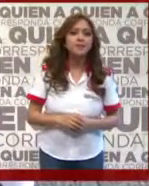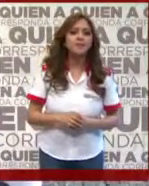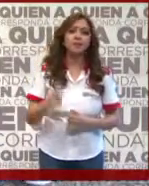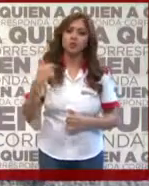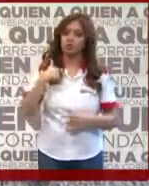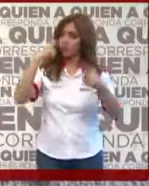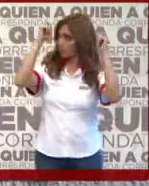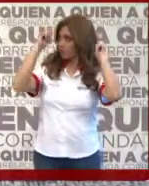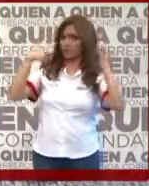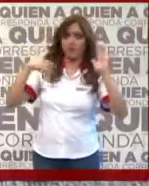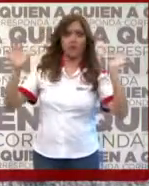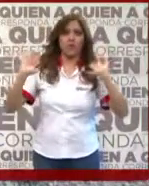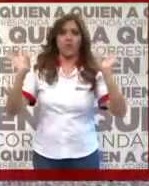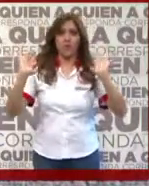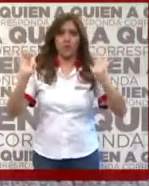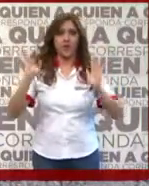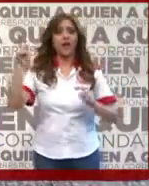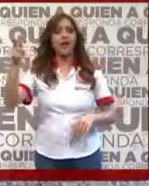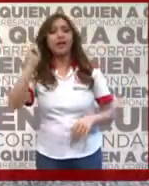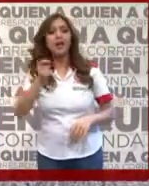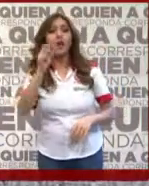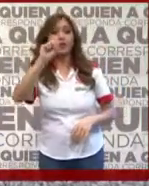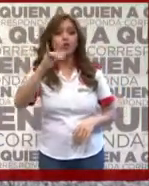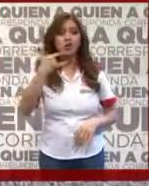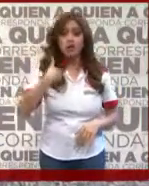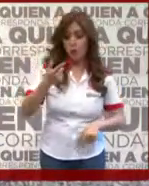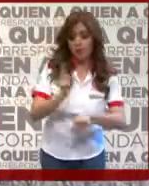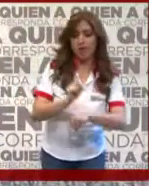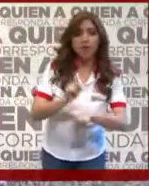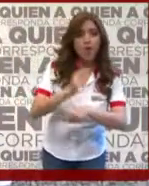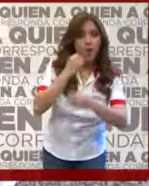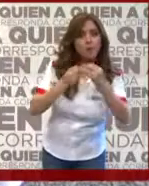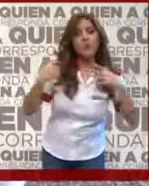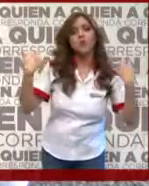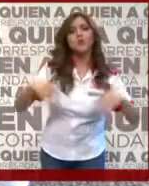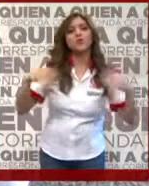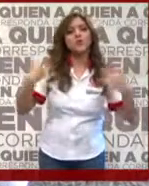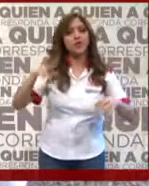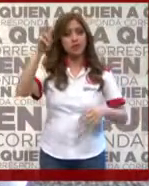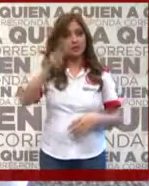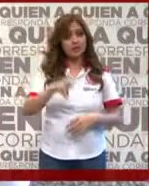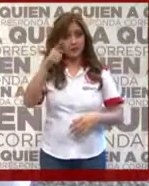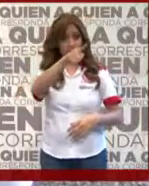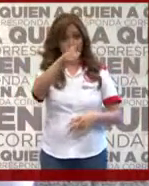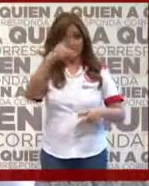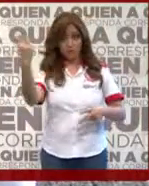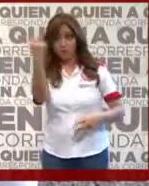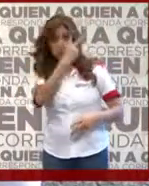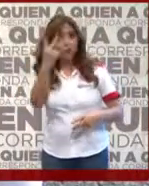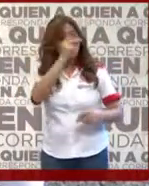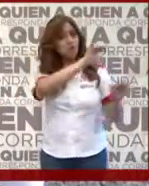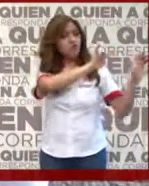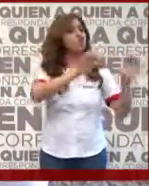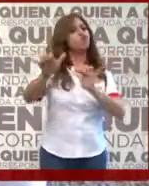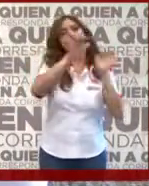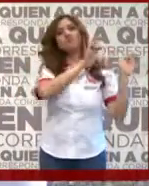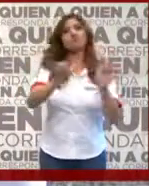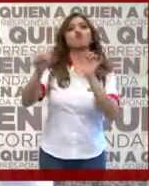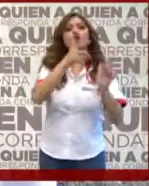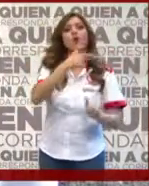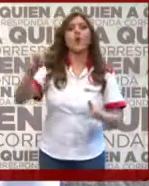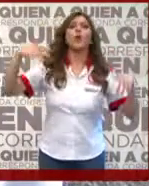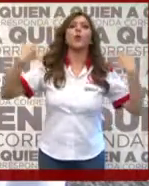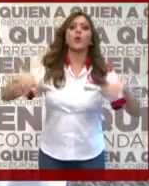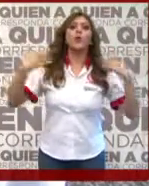gorrita. Sí, voy a comer este sushi todos los días. Claro que trabajo. Este equipo estaría lleno todos los días. Qué bárbaro. Tendría casa llena, Jorge.